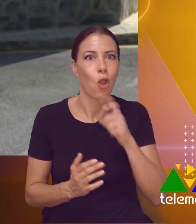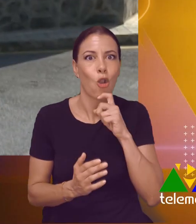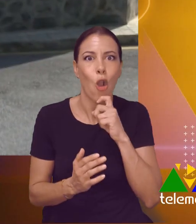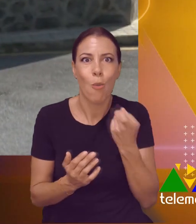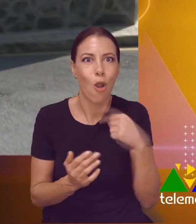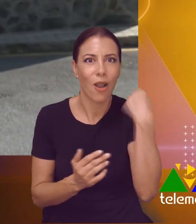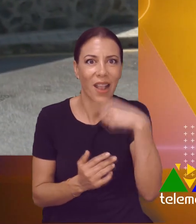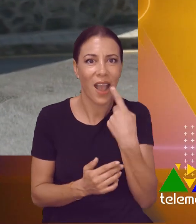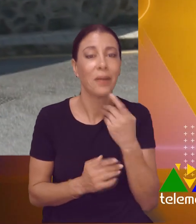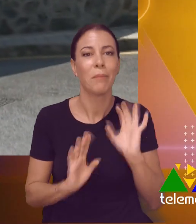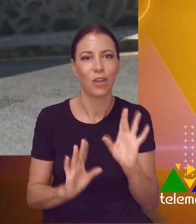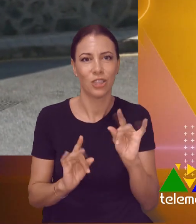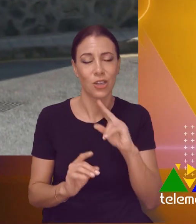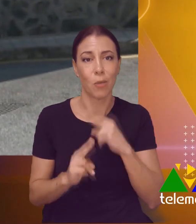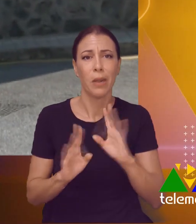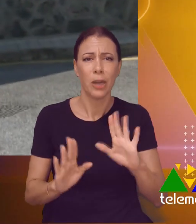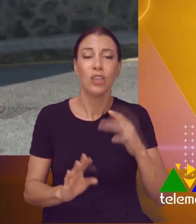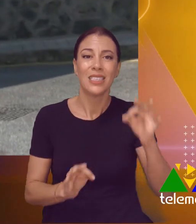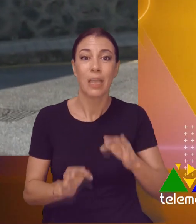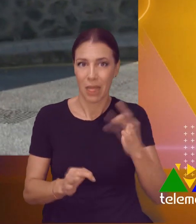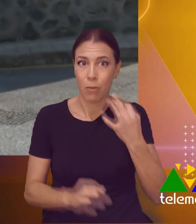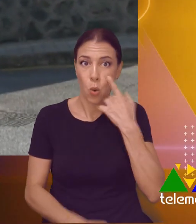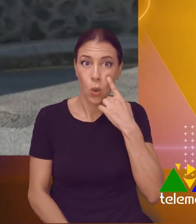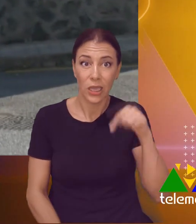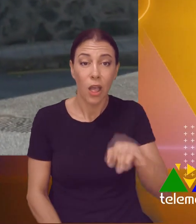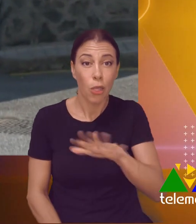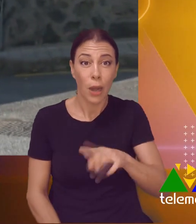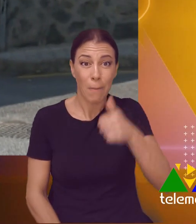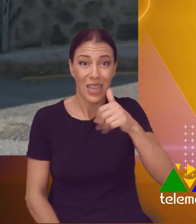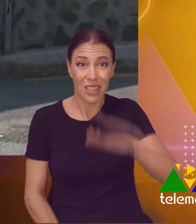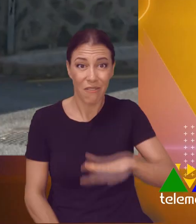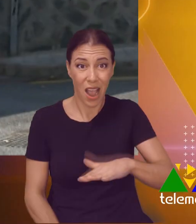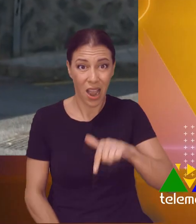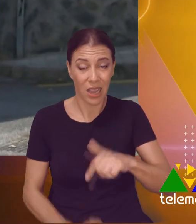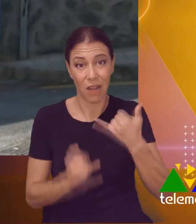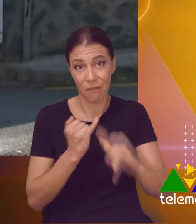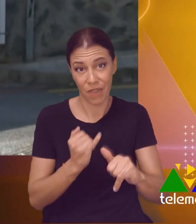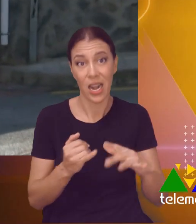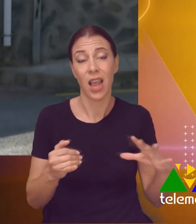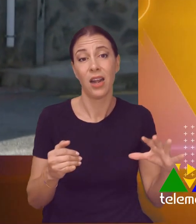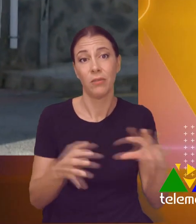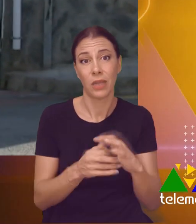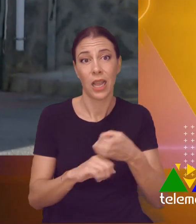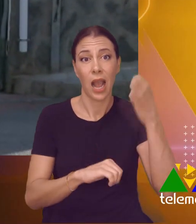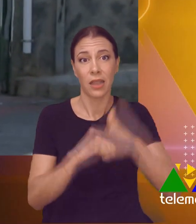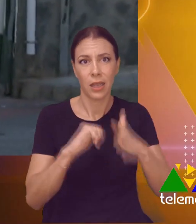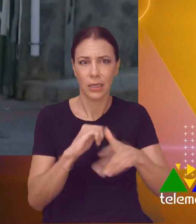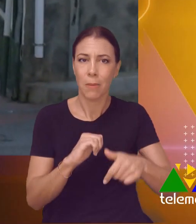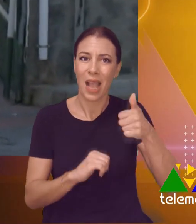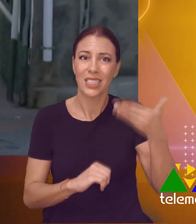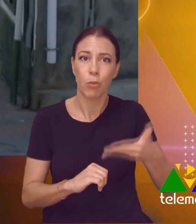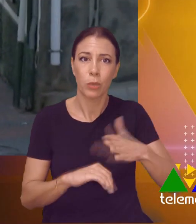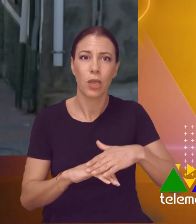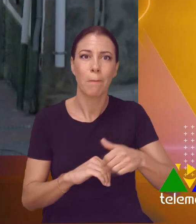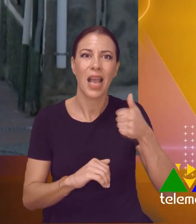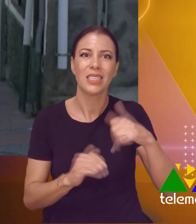este barrio, que es la que confluye en la calle Las Cañas, pues siempre es la parte más importante, ¿no? Porque es la que está más cerca, ¿no? Más cerca del núcleo,